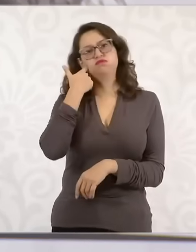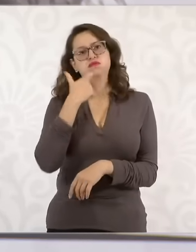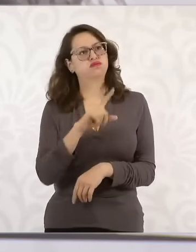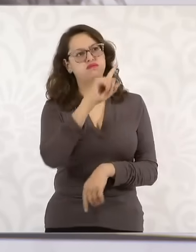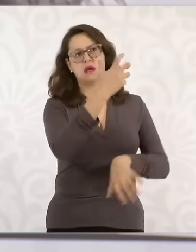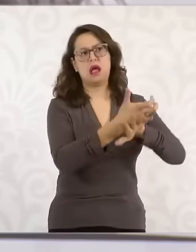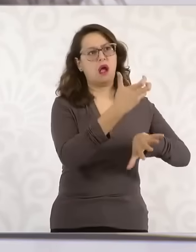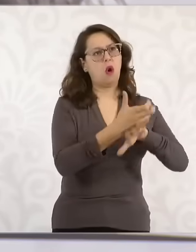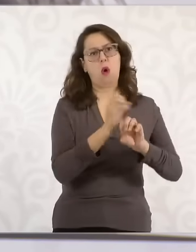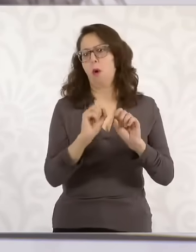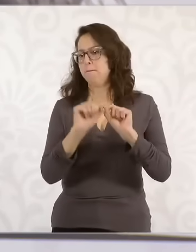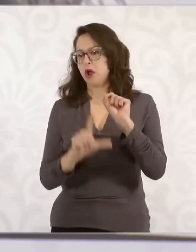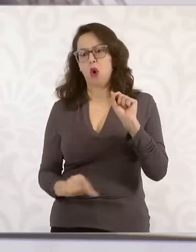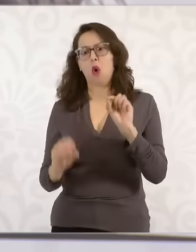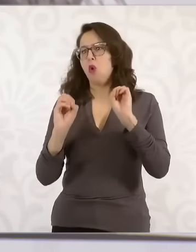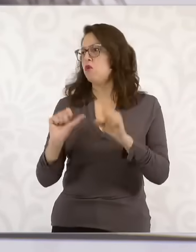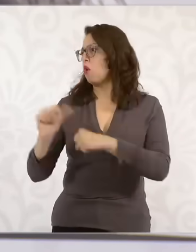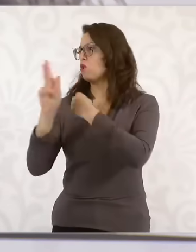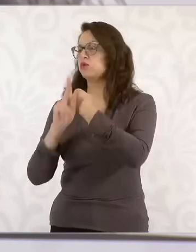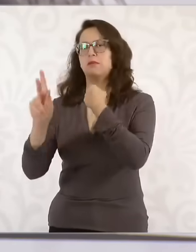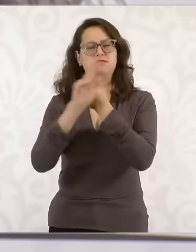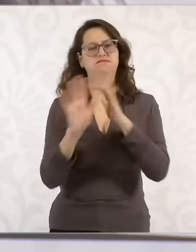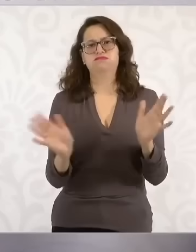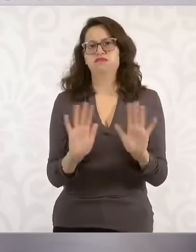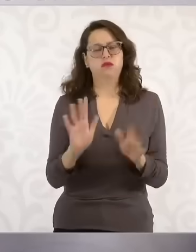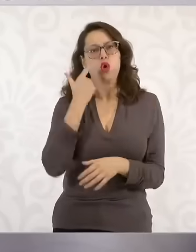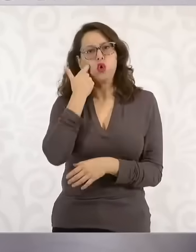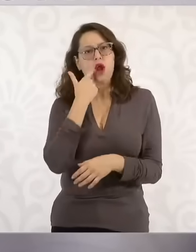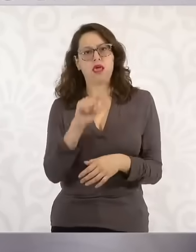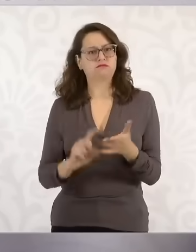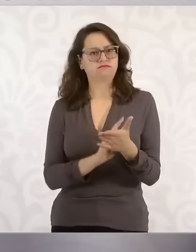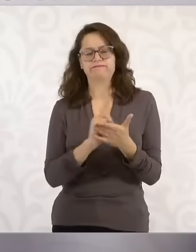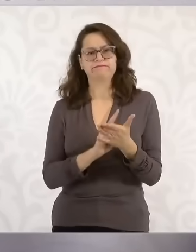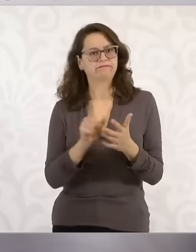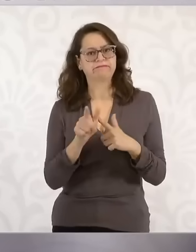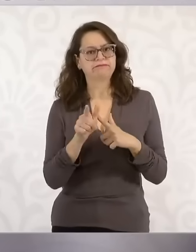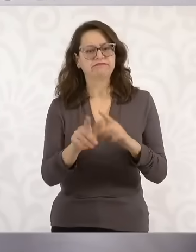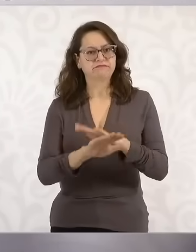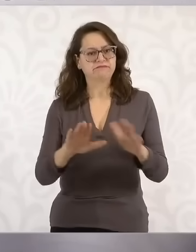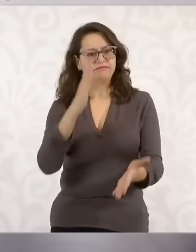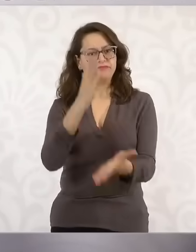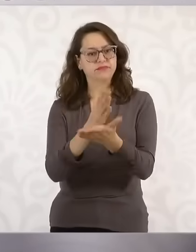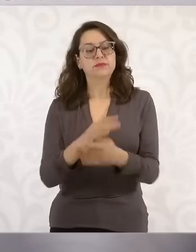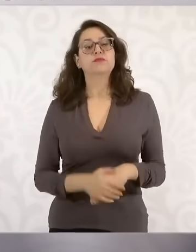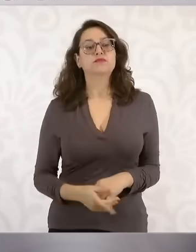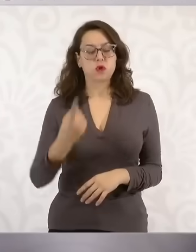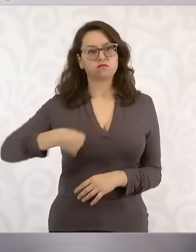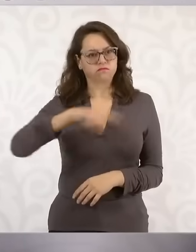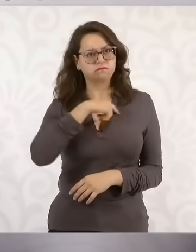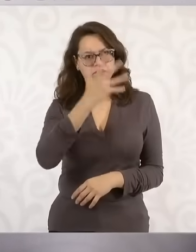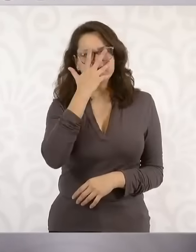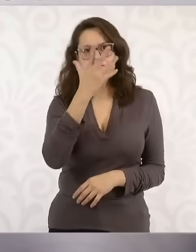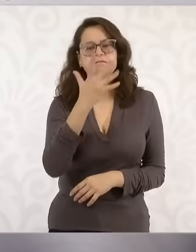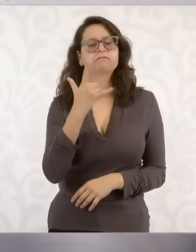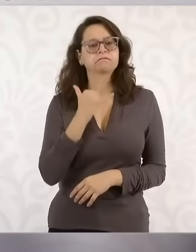Unidos, ni en México, ni en ningún otro lugar del mundo. Lo hacemos de manera responsable y decidida.